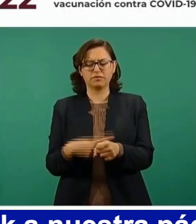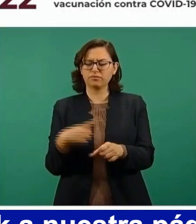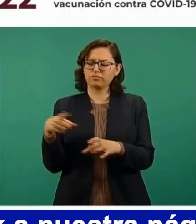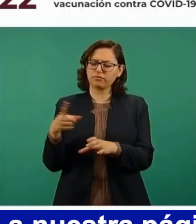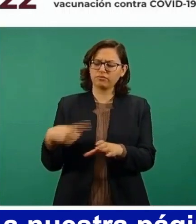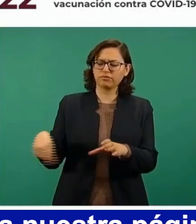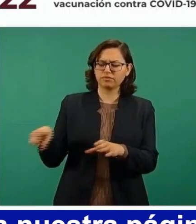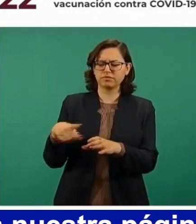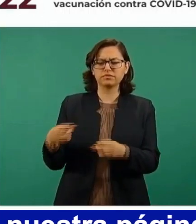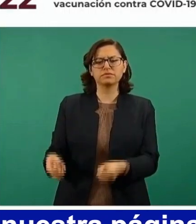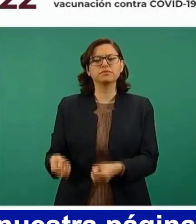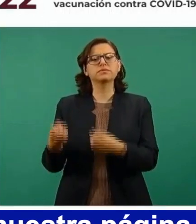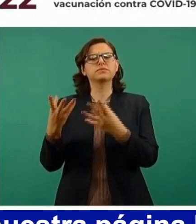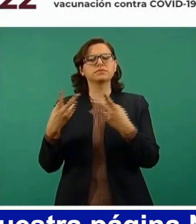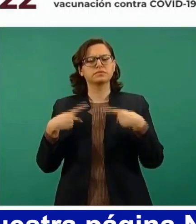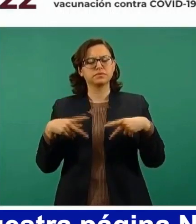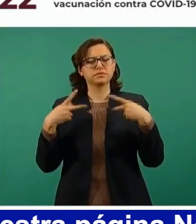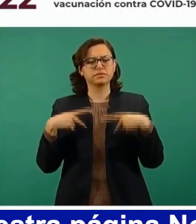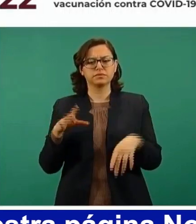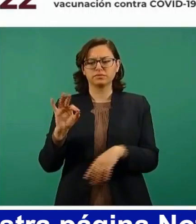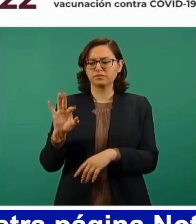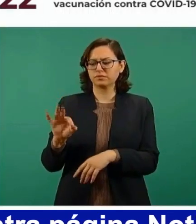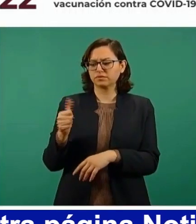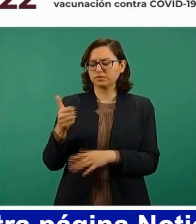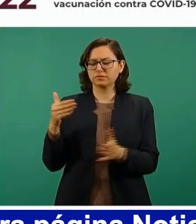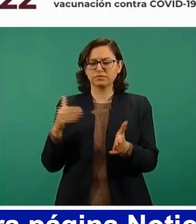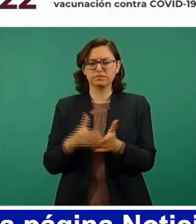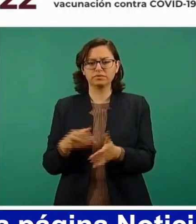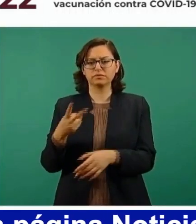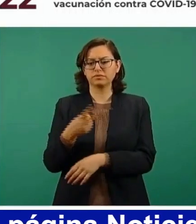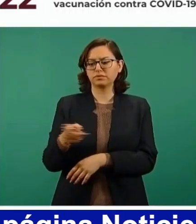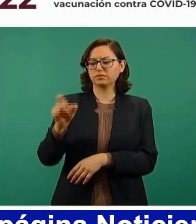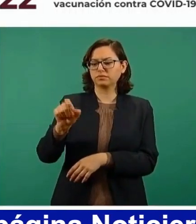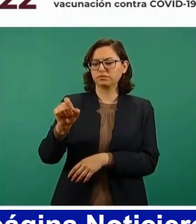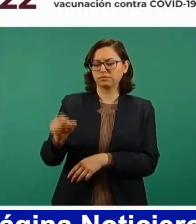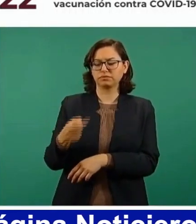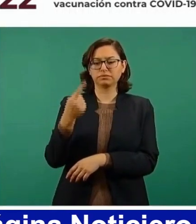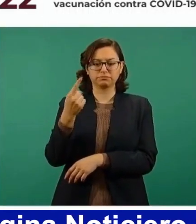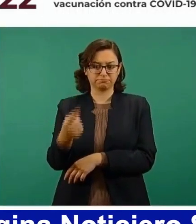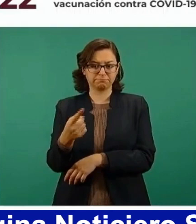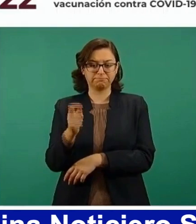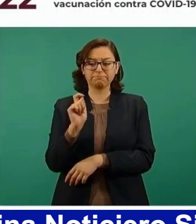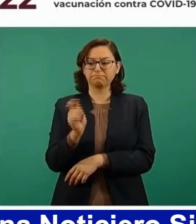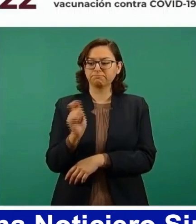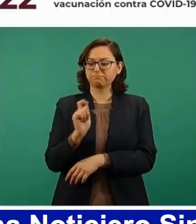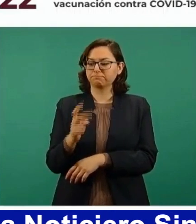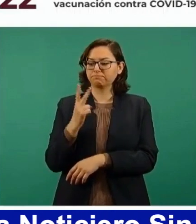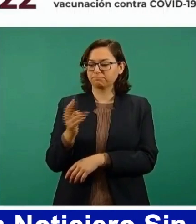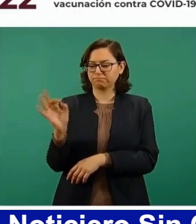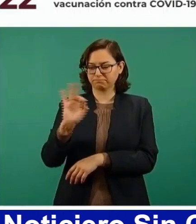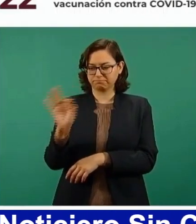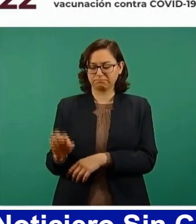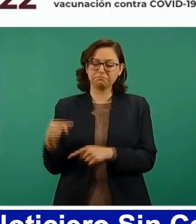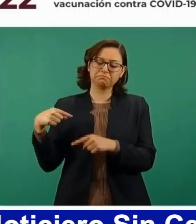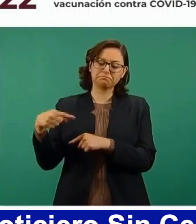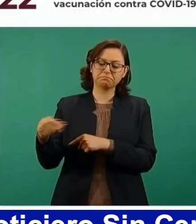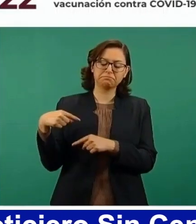46.221, que es el 2% de los casos totales que he señalado.